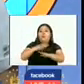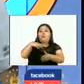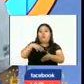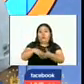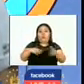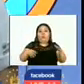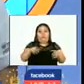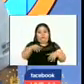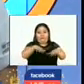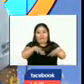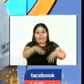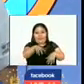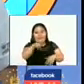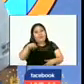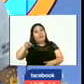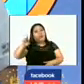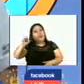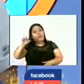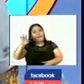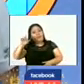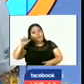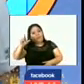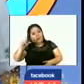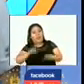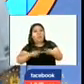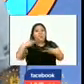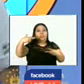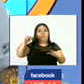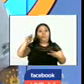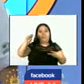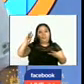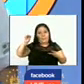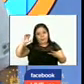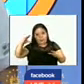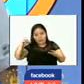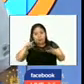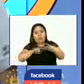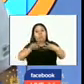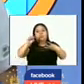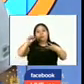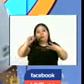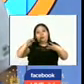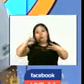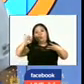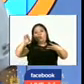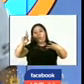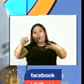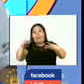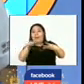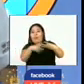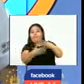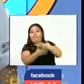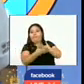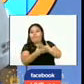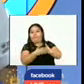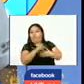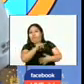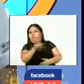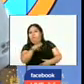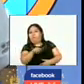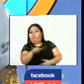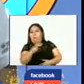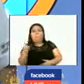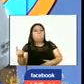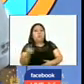atiende los municipios de San Rafael, Chinameca, San Jorge, nos estaban informando que hay mucho